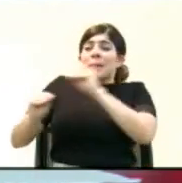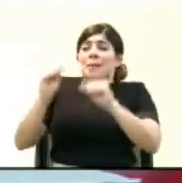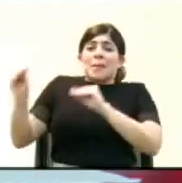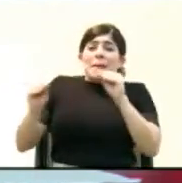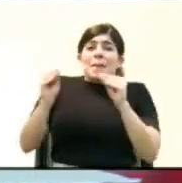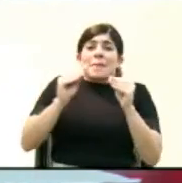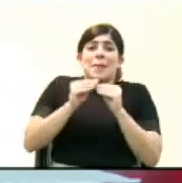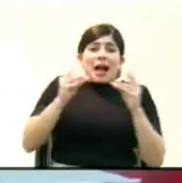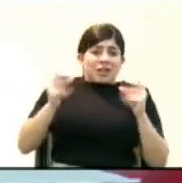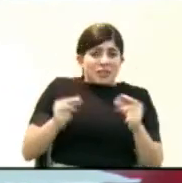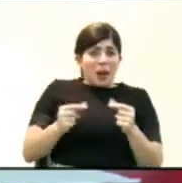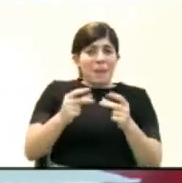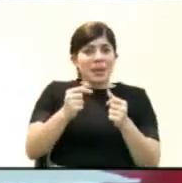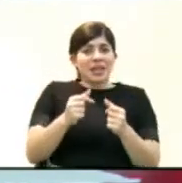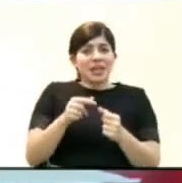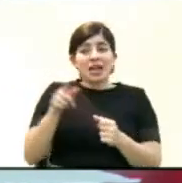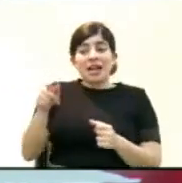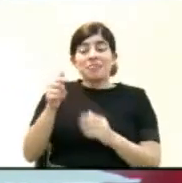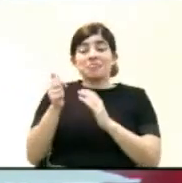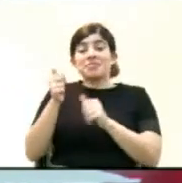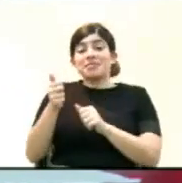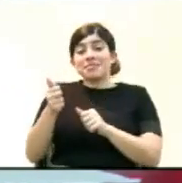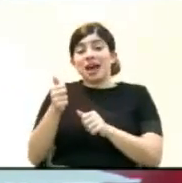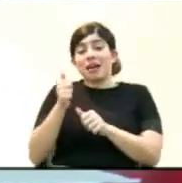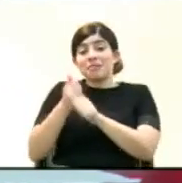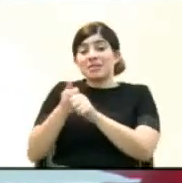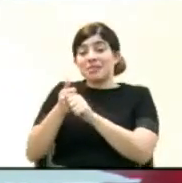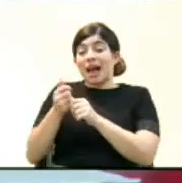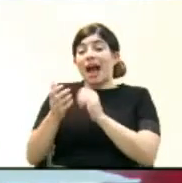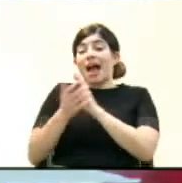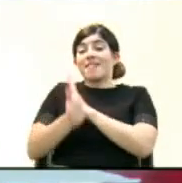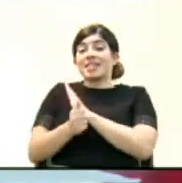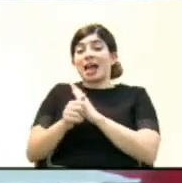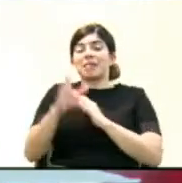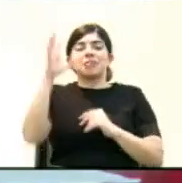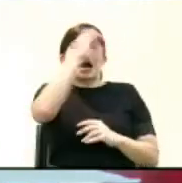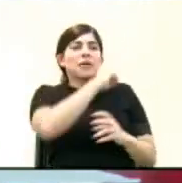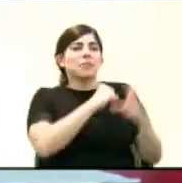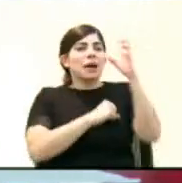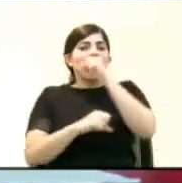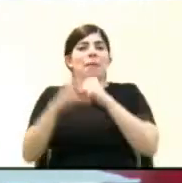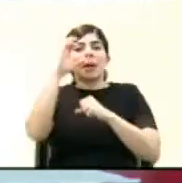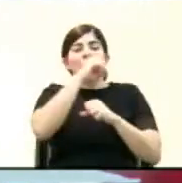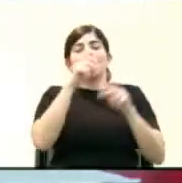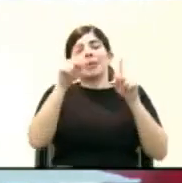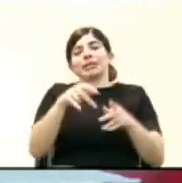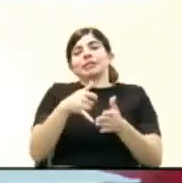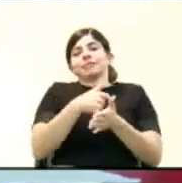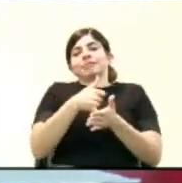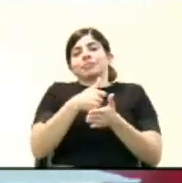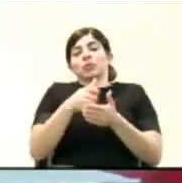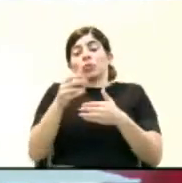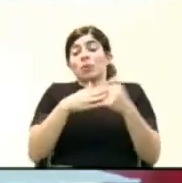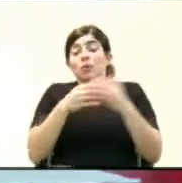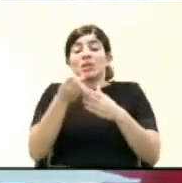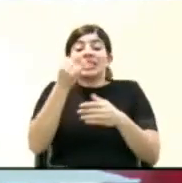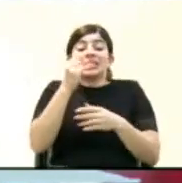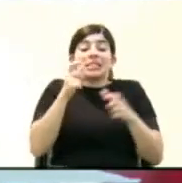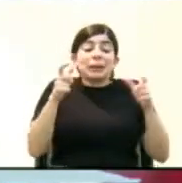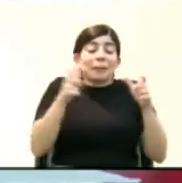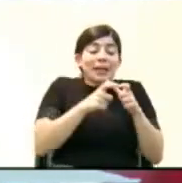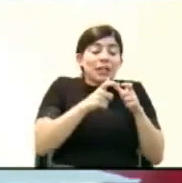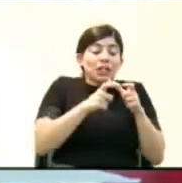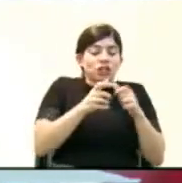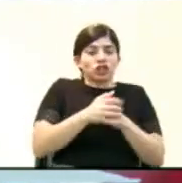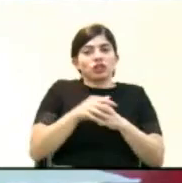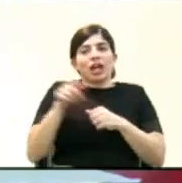más encuentra a los vulnerables, aunque sea un porcentaje menor de la población. Entonces,